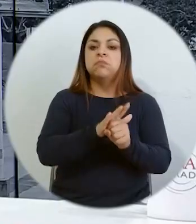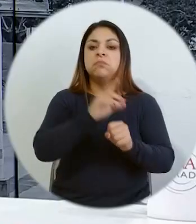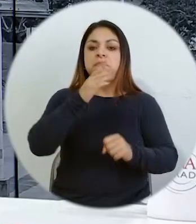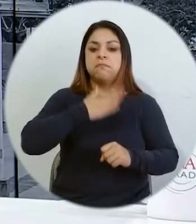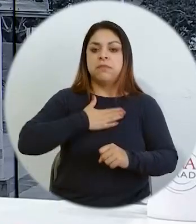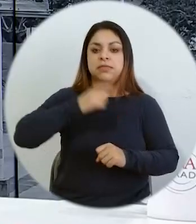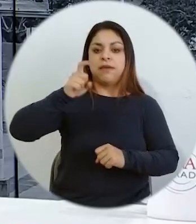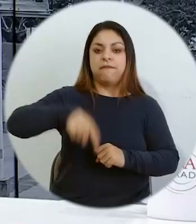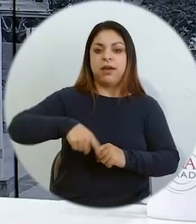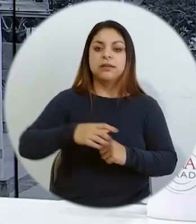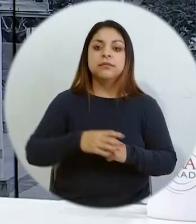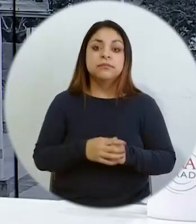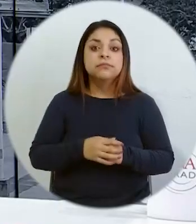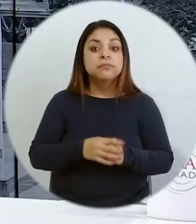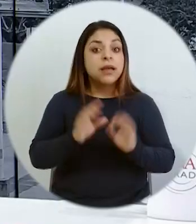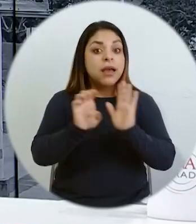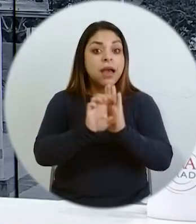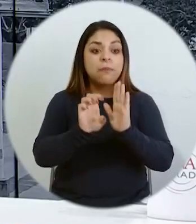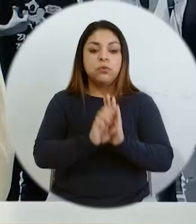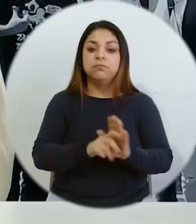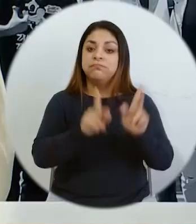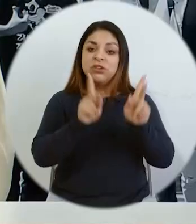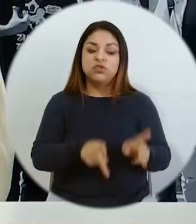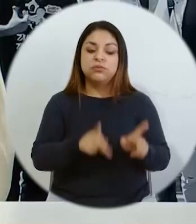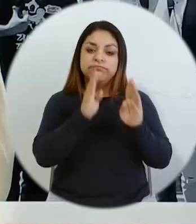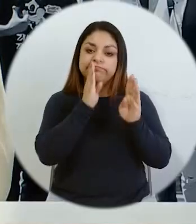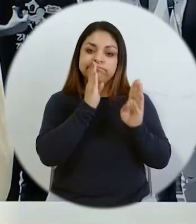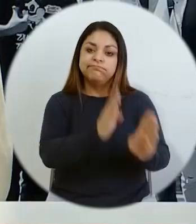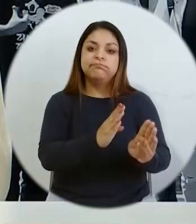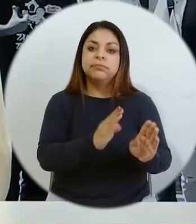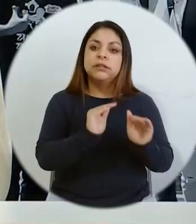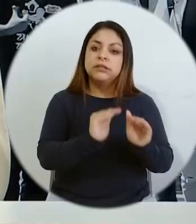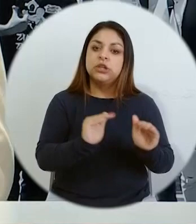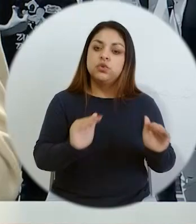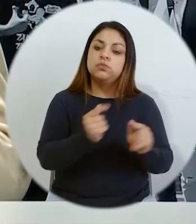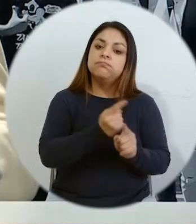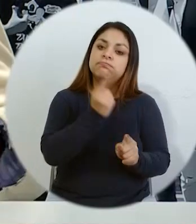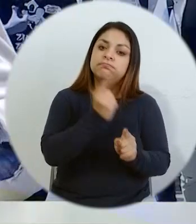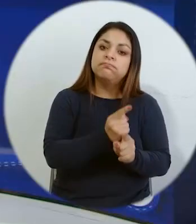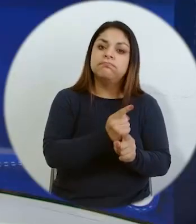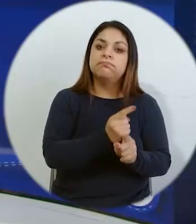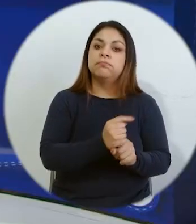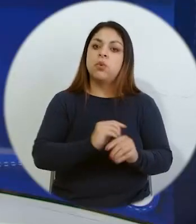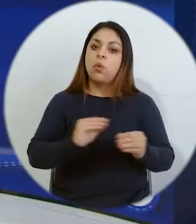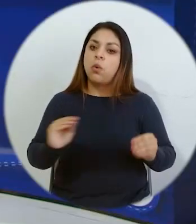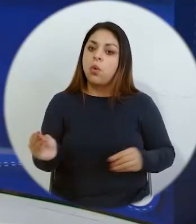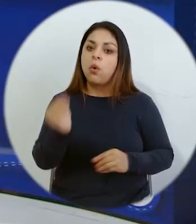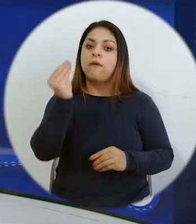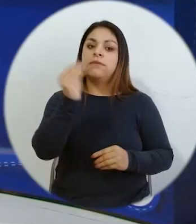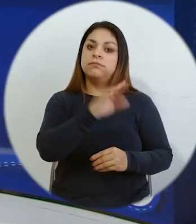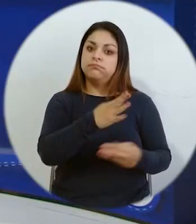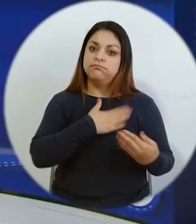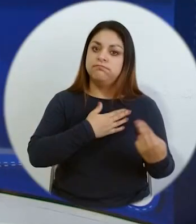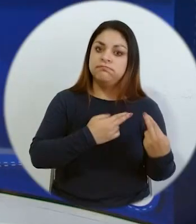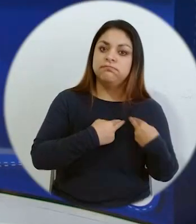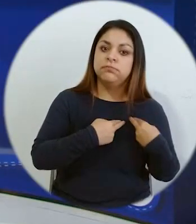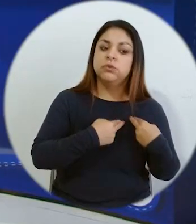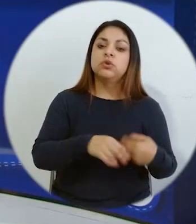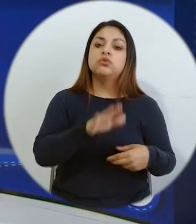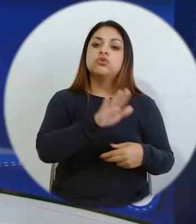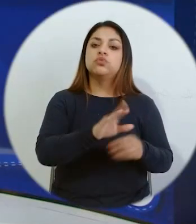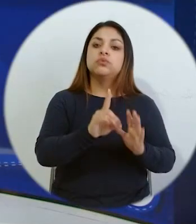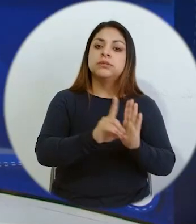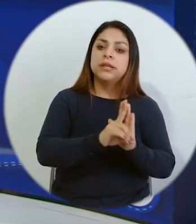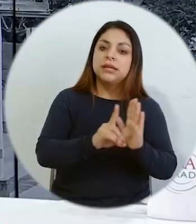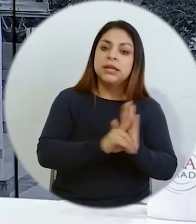violencia por incumplimiento de deberes, cuando las personas no atienden adecuadamente a los niños, niñas y adolescentes a su